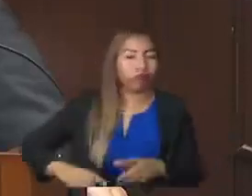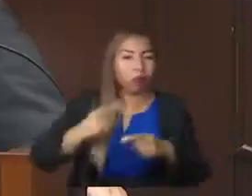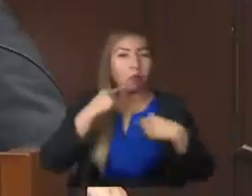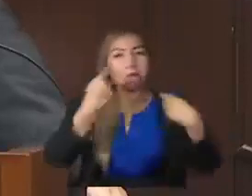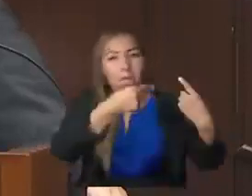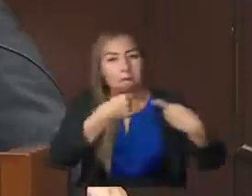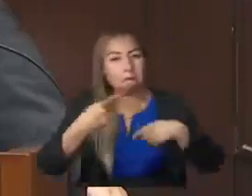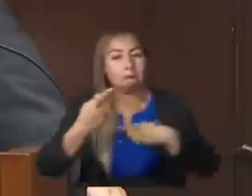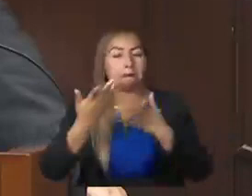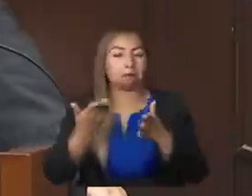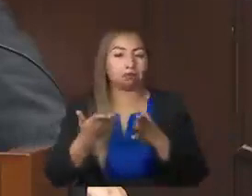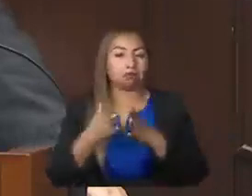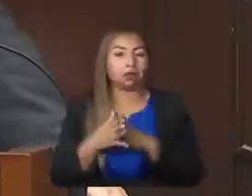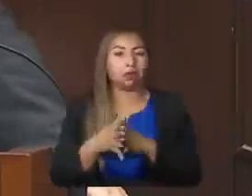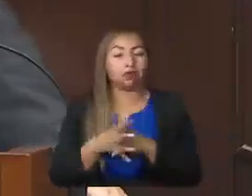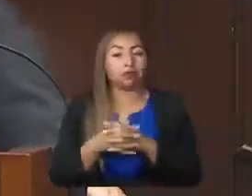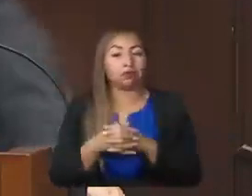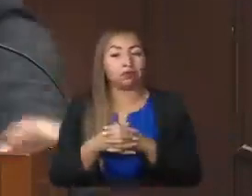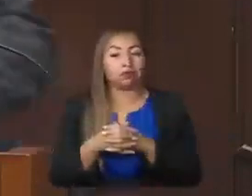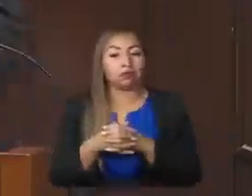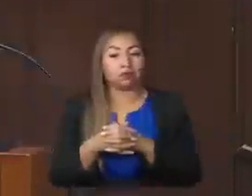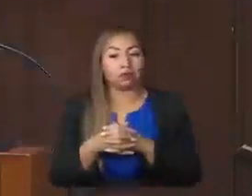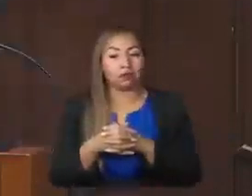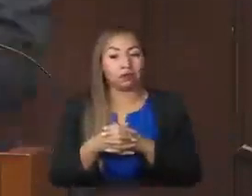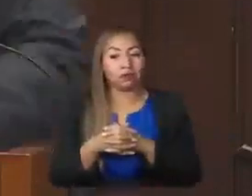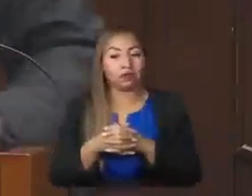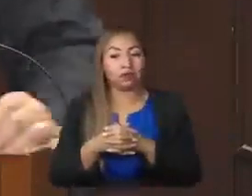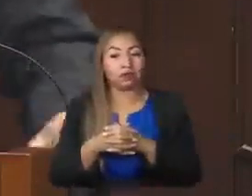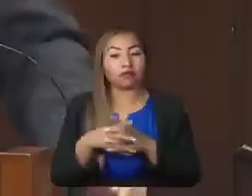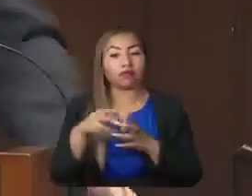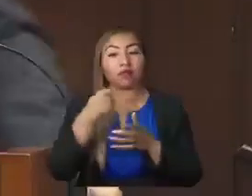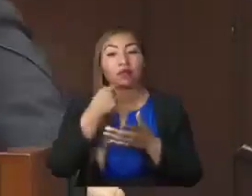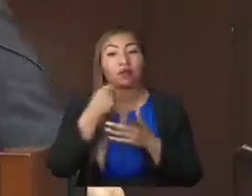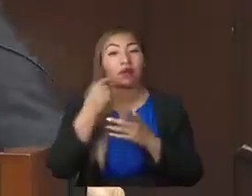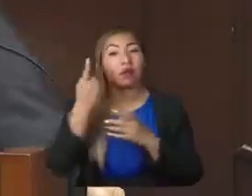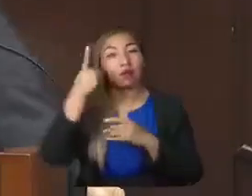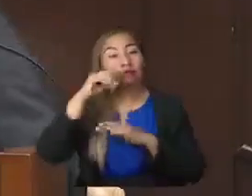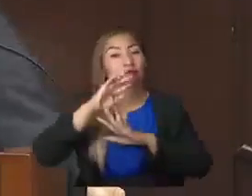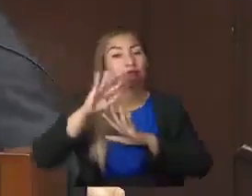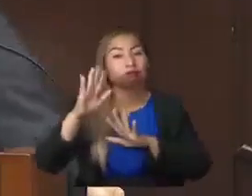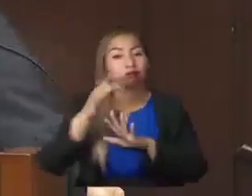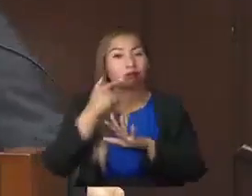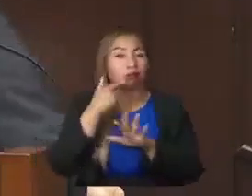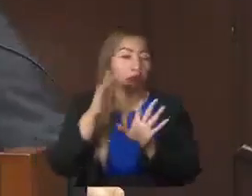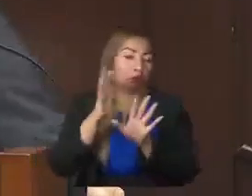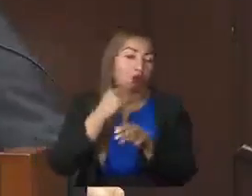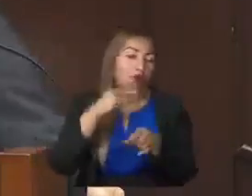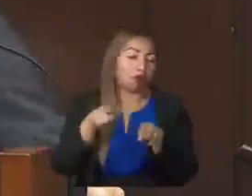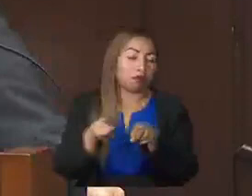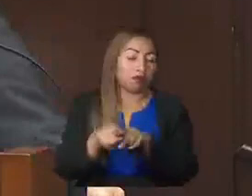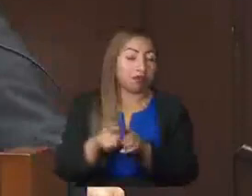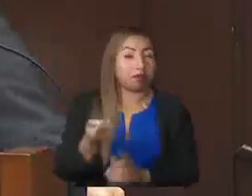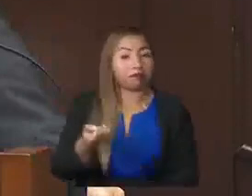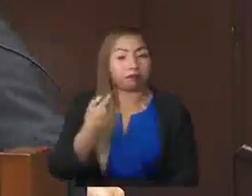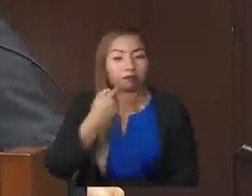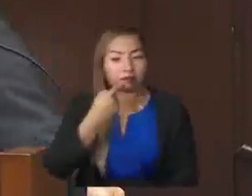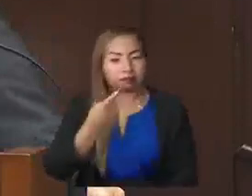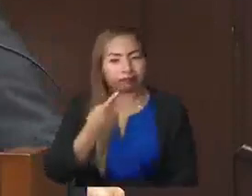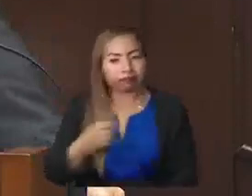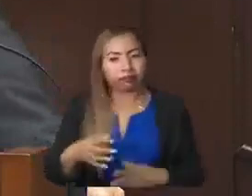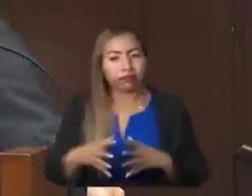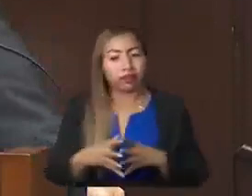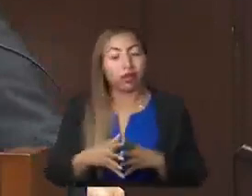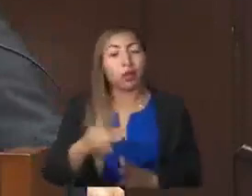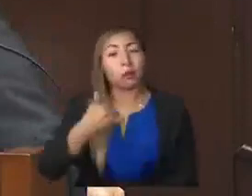Sin hacer un balance final de nuestro periodo, porque aún no nos corresponde, estoy convencido de